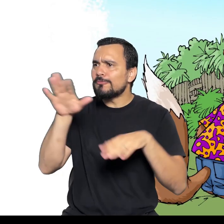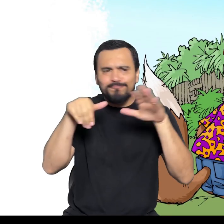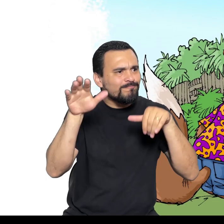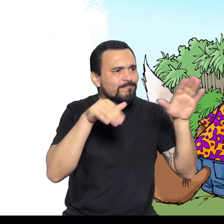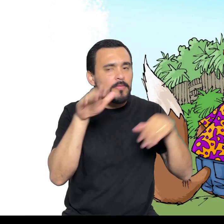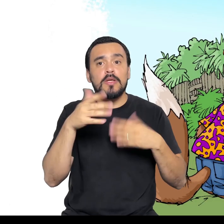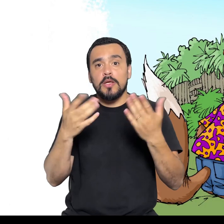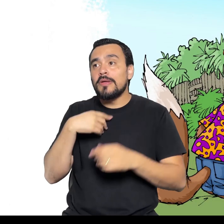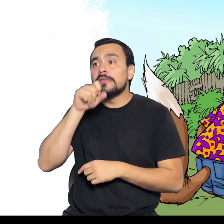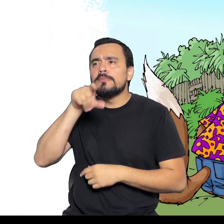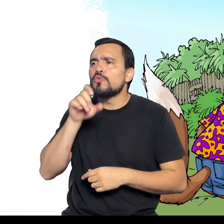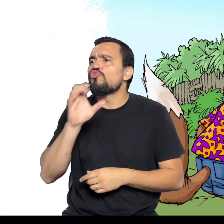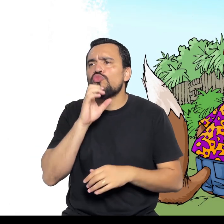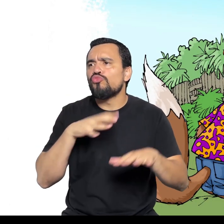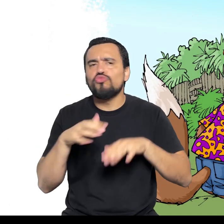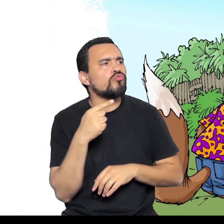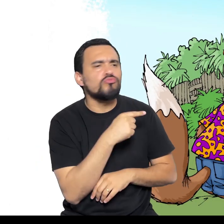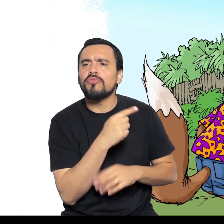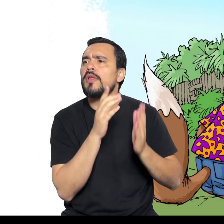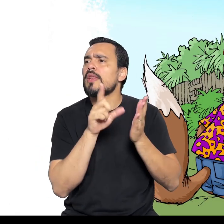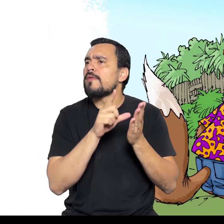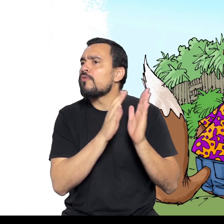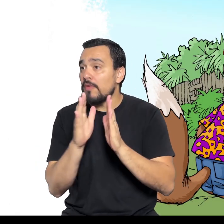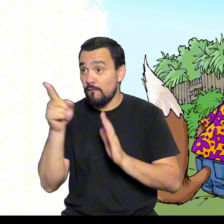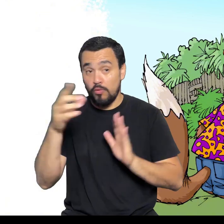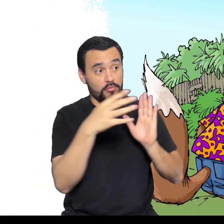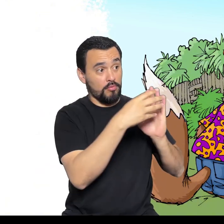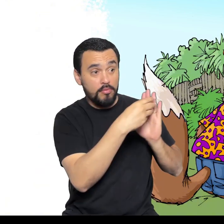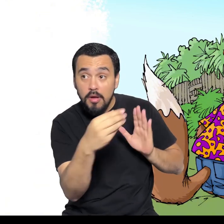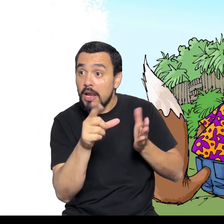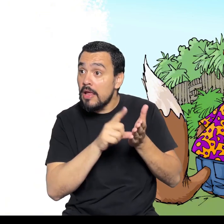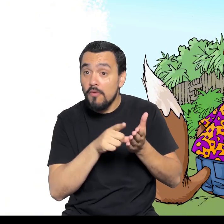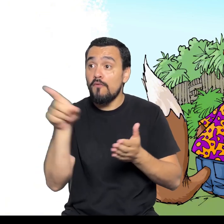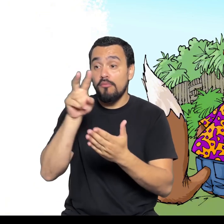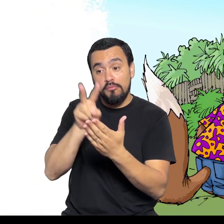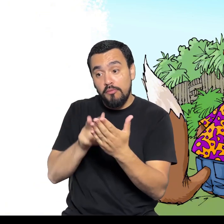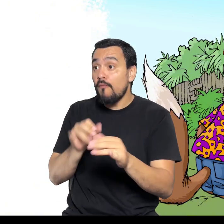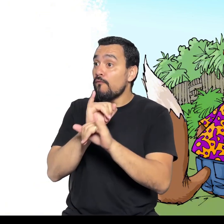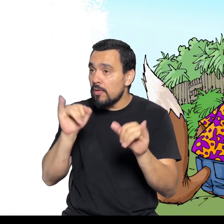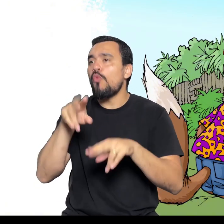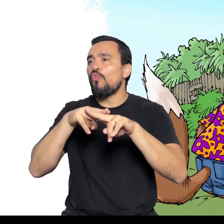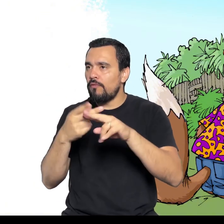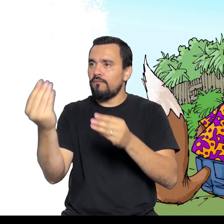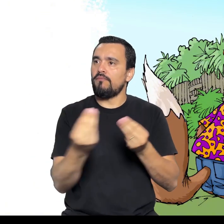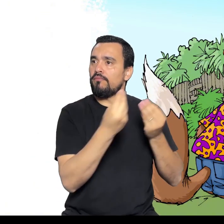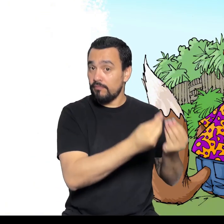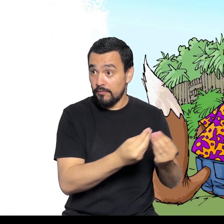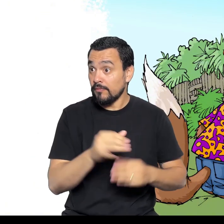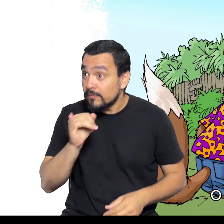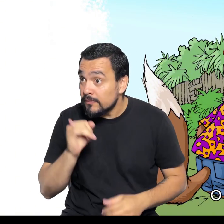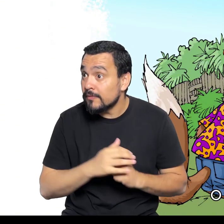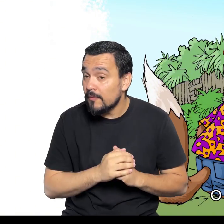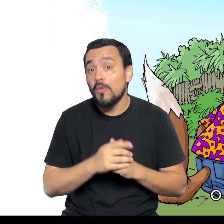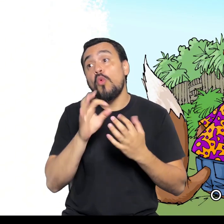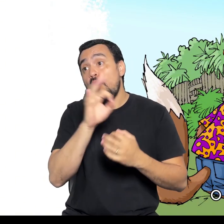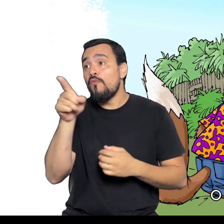vecindario para explicar el funcionamiento. Llevas un libro y cuando lo terminas, lo devolves. Tocay,